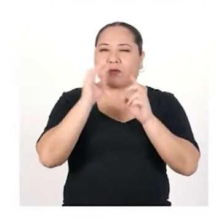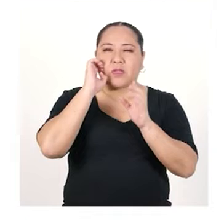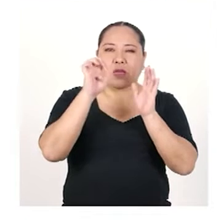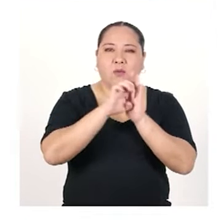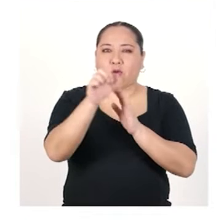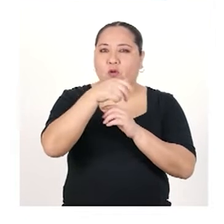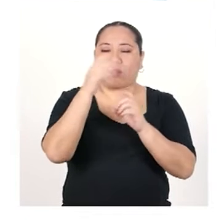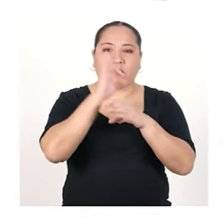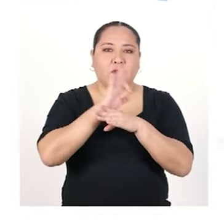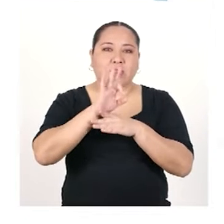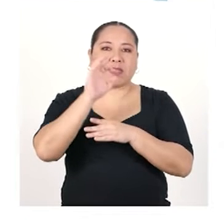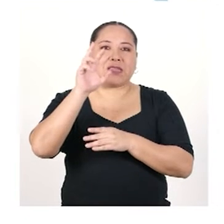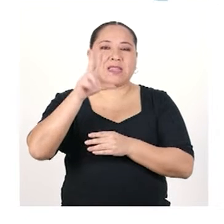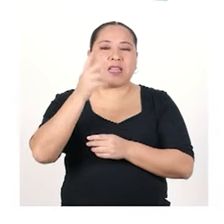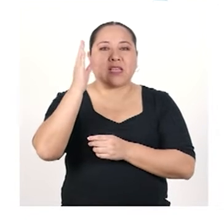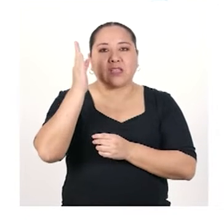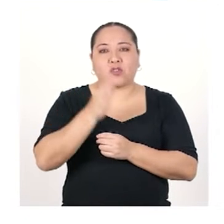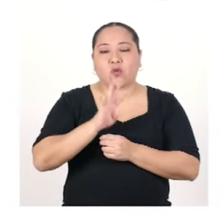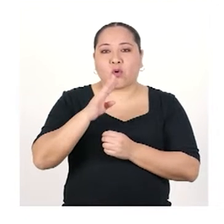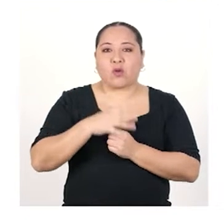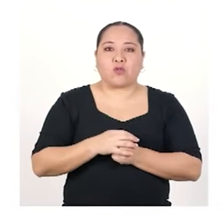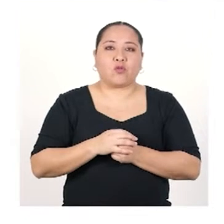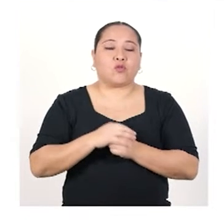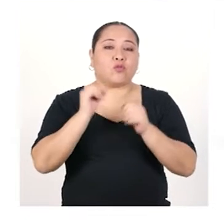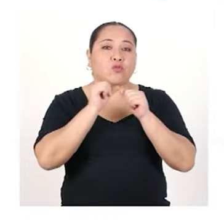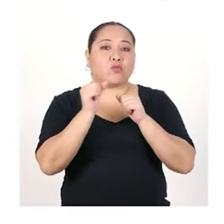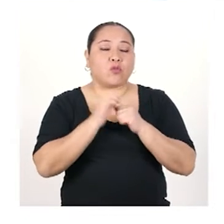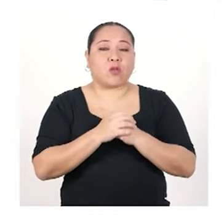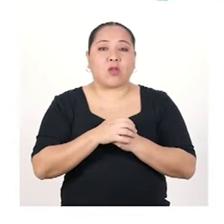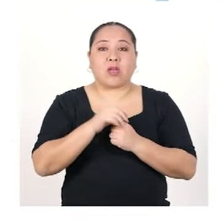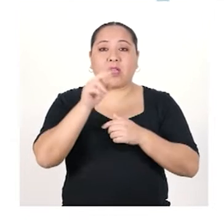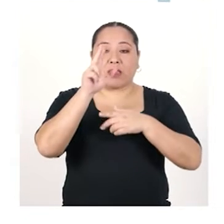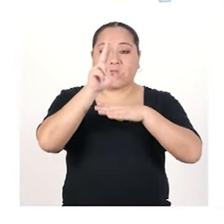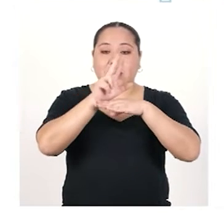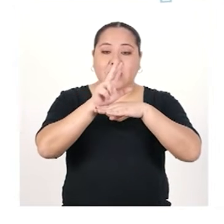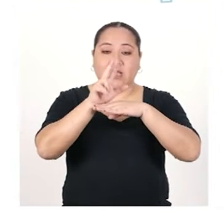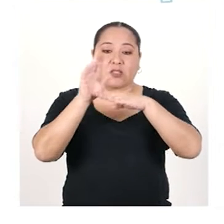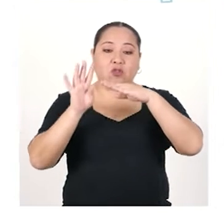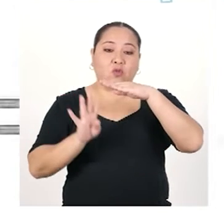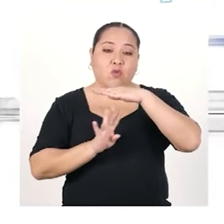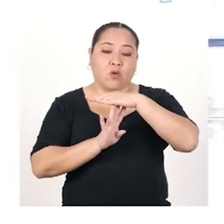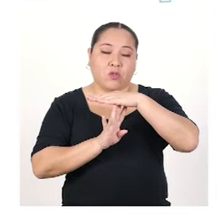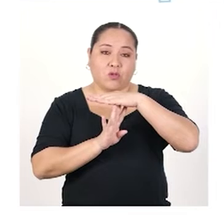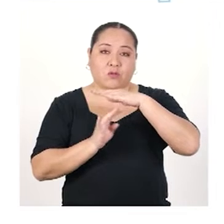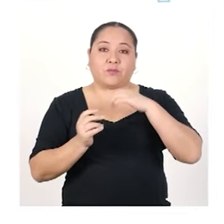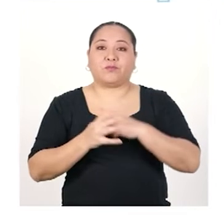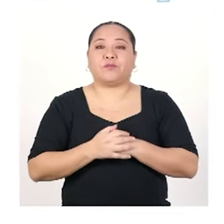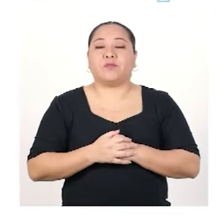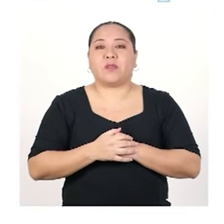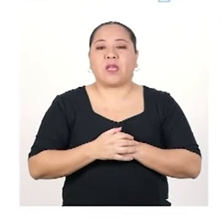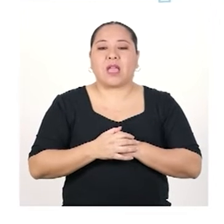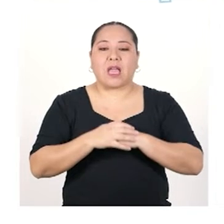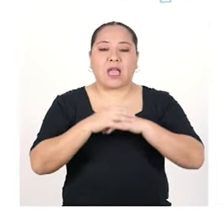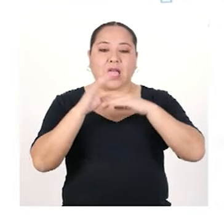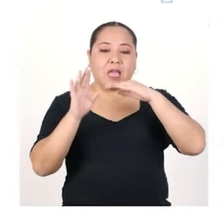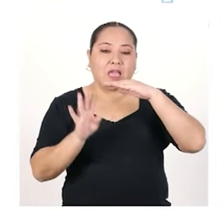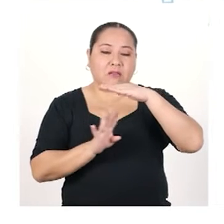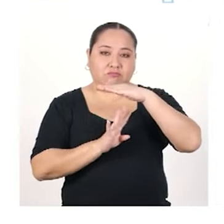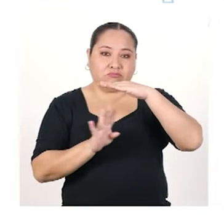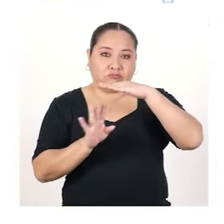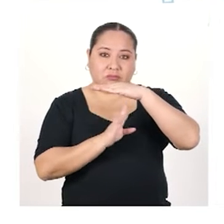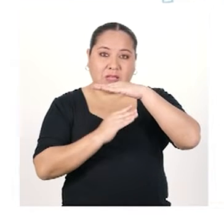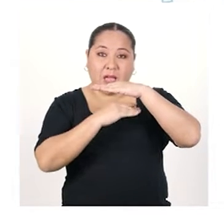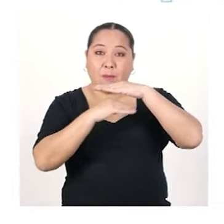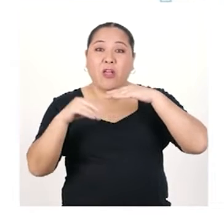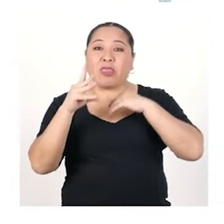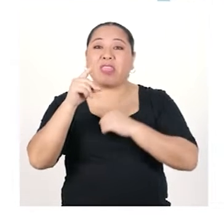fracción. 3/4. El numerador sería 3 y el denominador es 4. El denominador nos indica